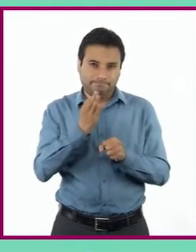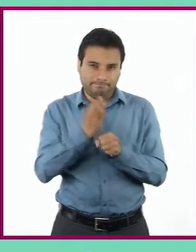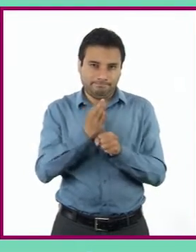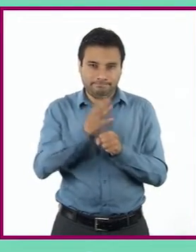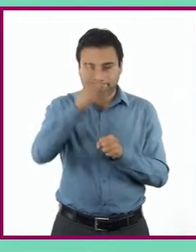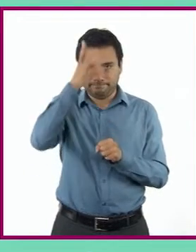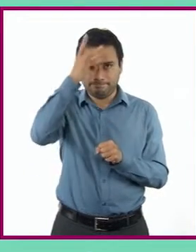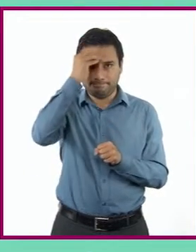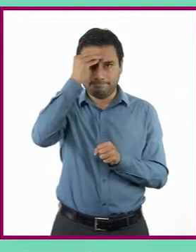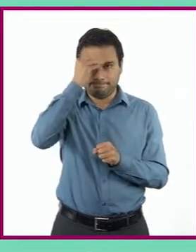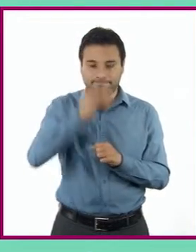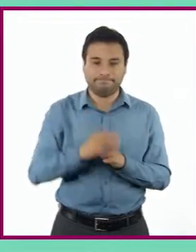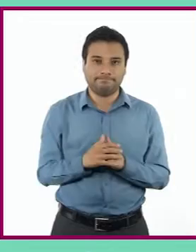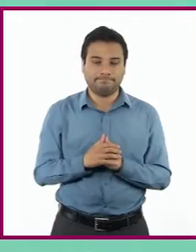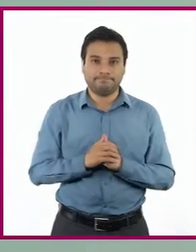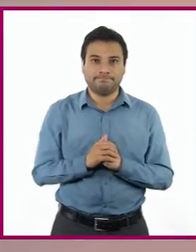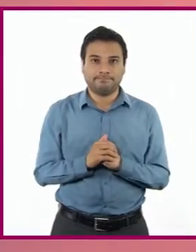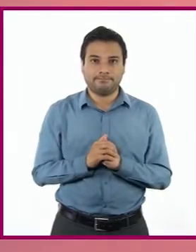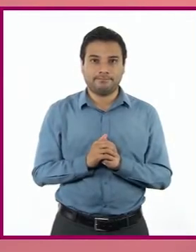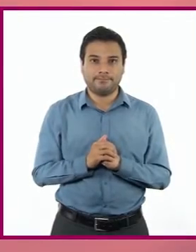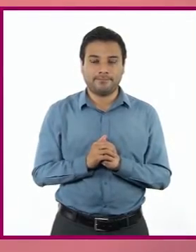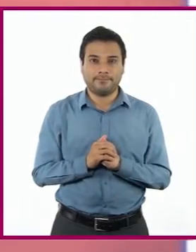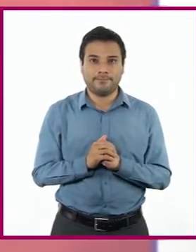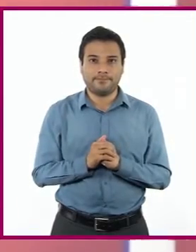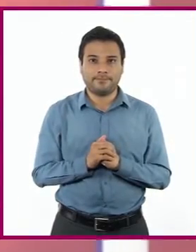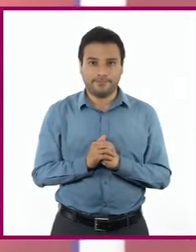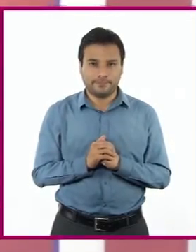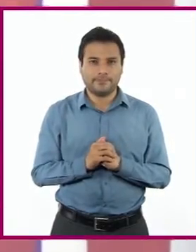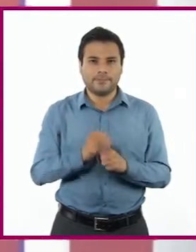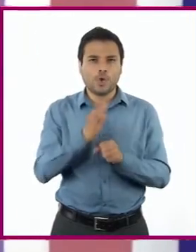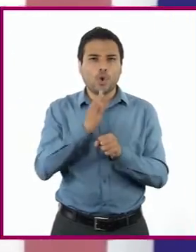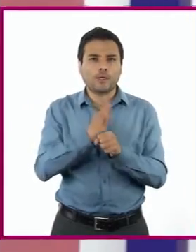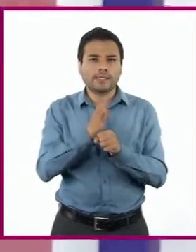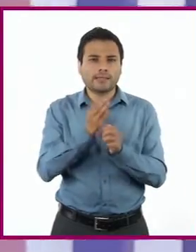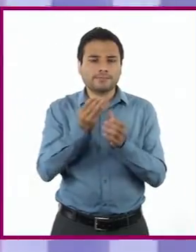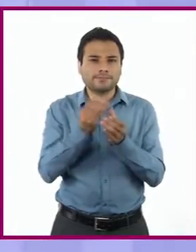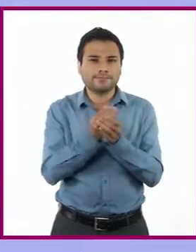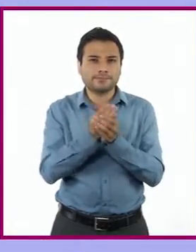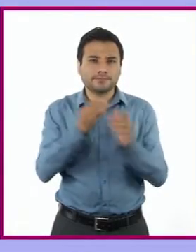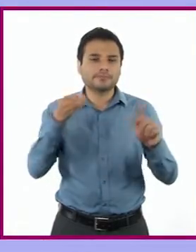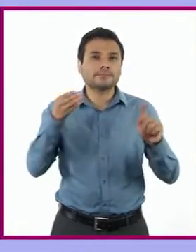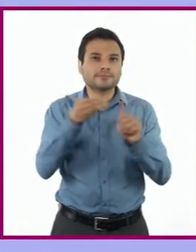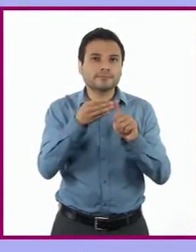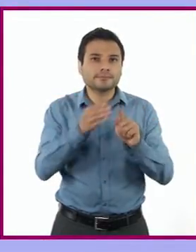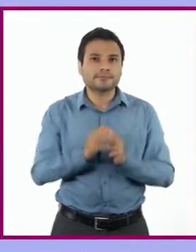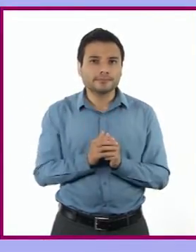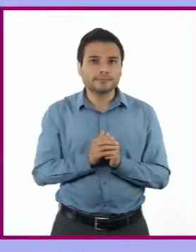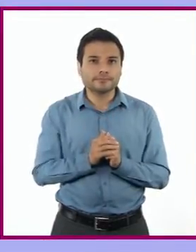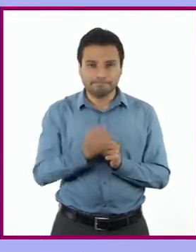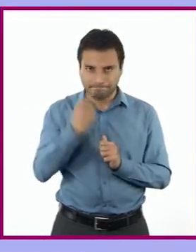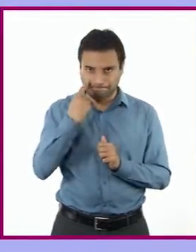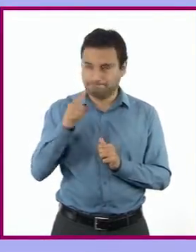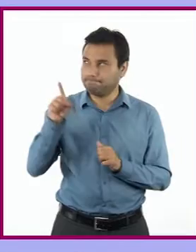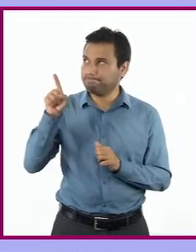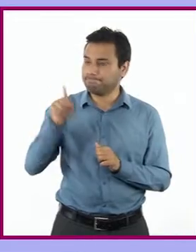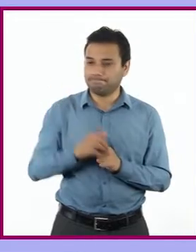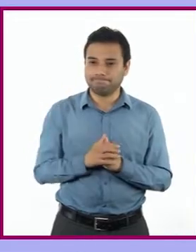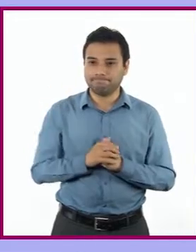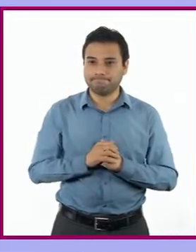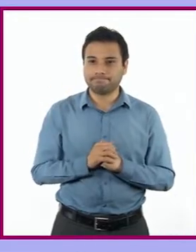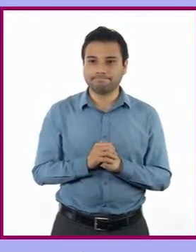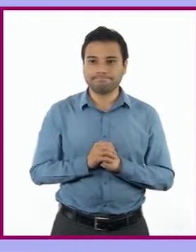orden cronológico y coherente. El propósito de la sesión es revisar expresiones que